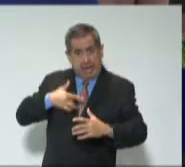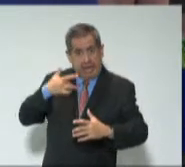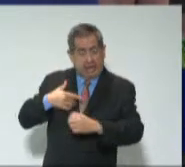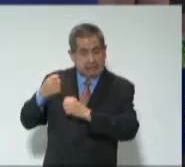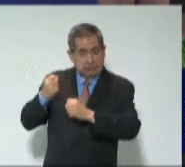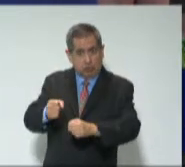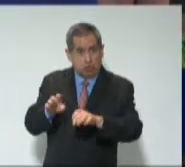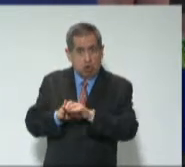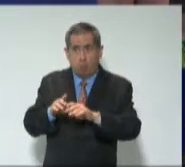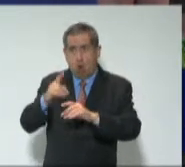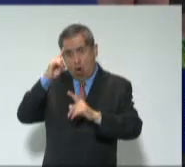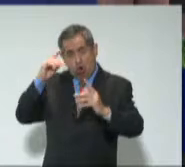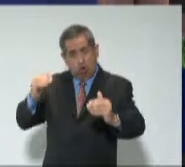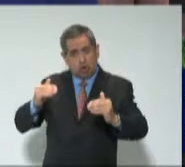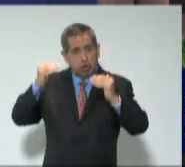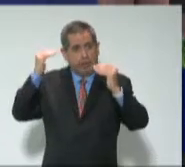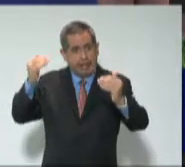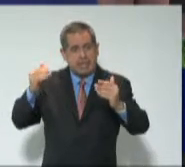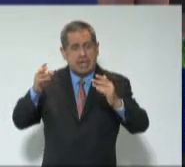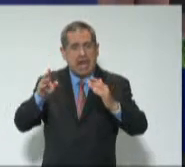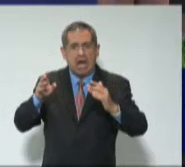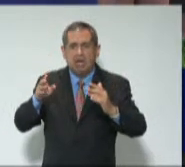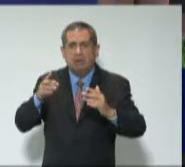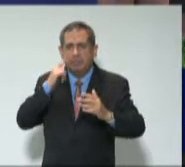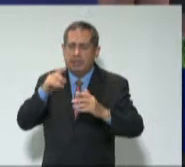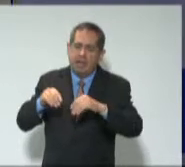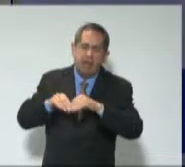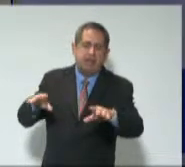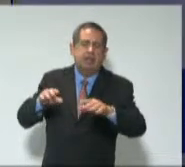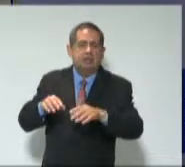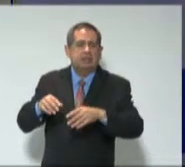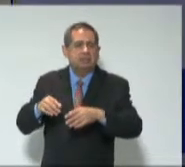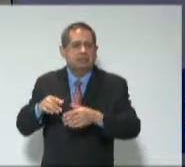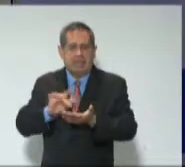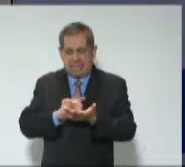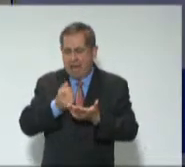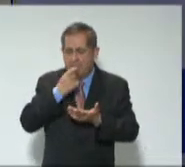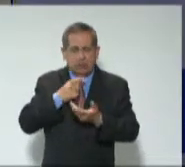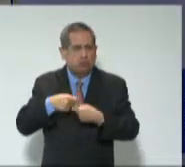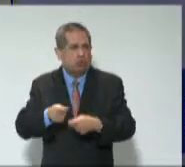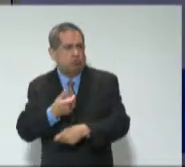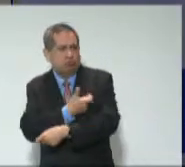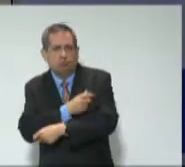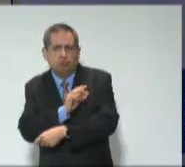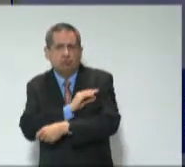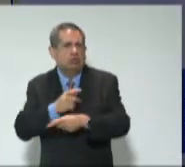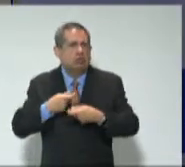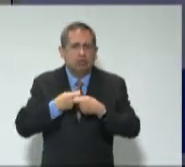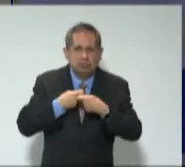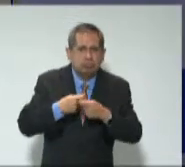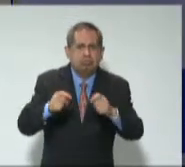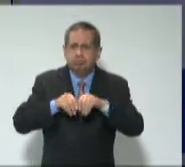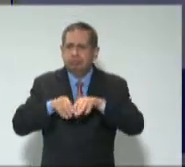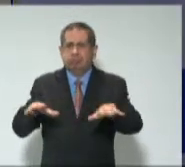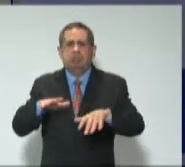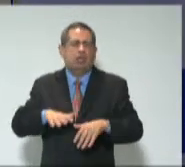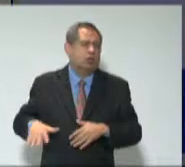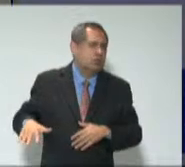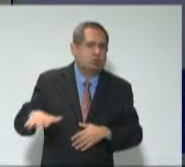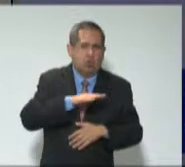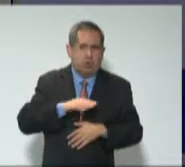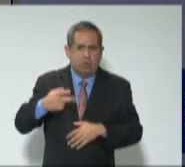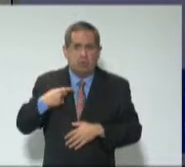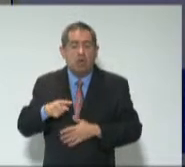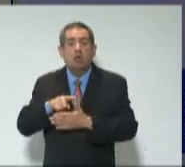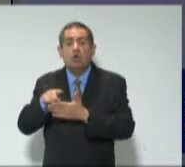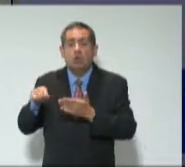de la soberanía en términos de la distribución de los medicamentos a todos los miembros de nuestro país a través de